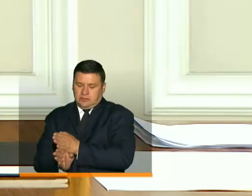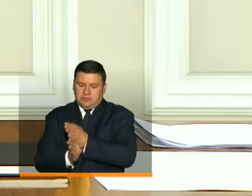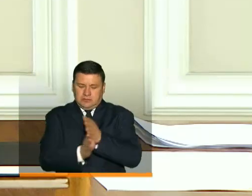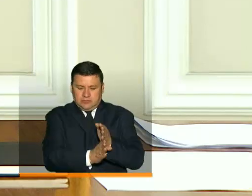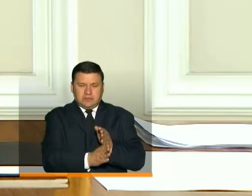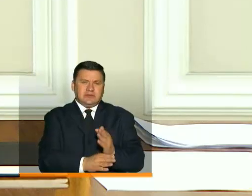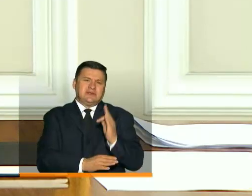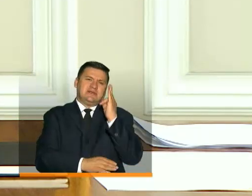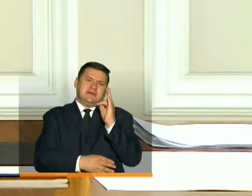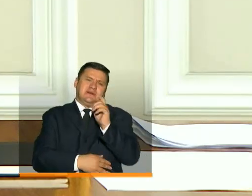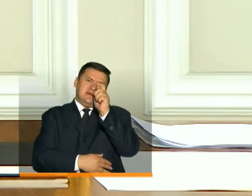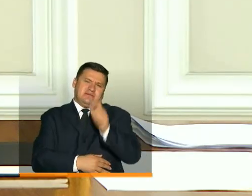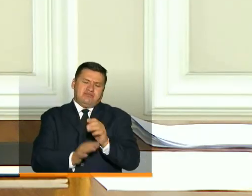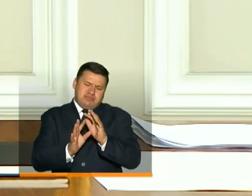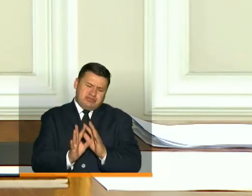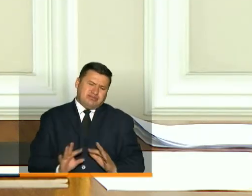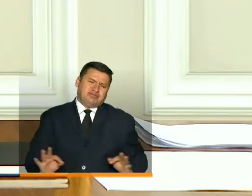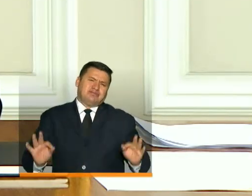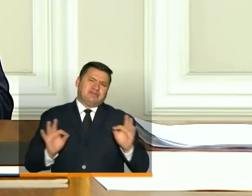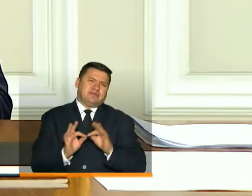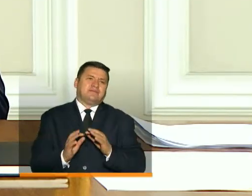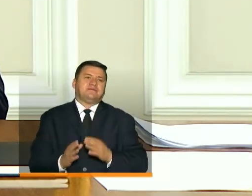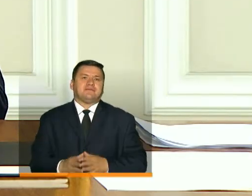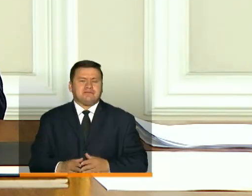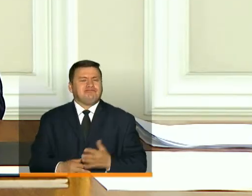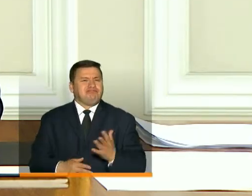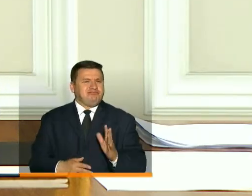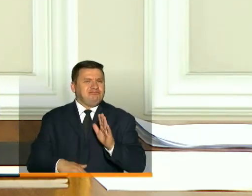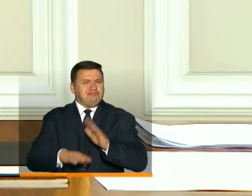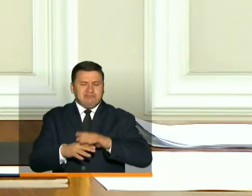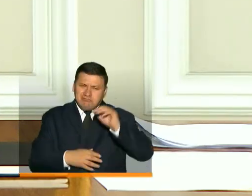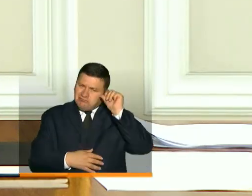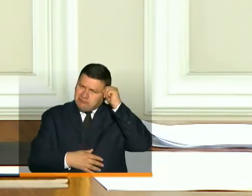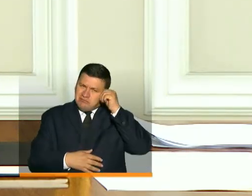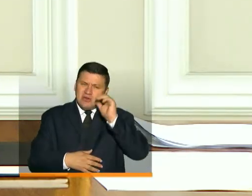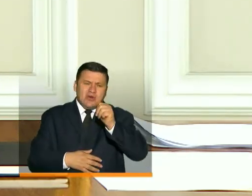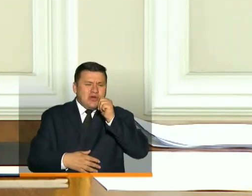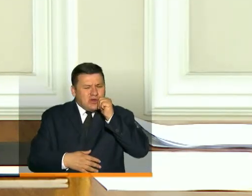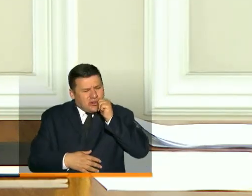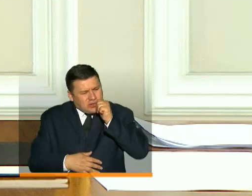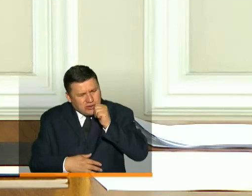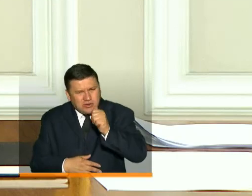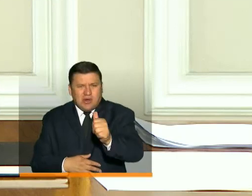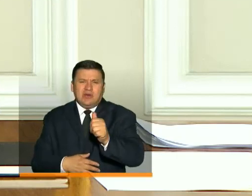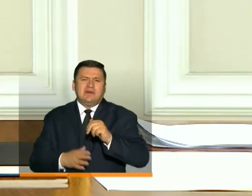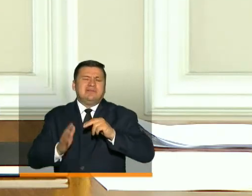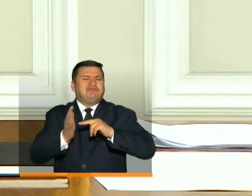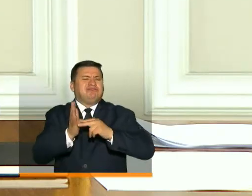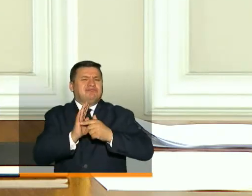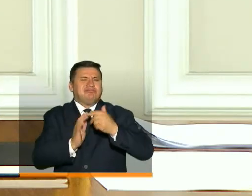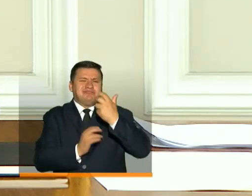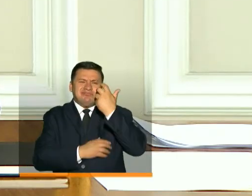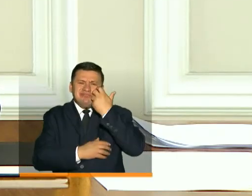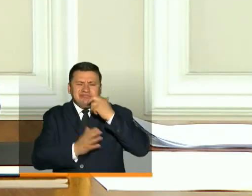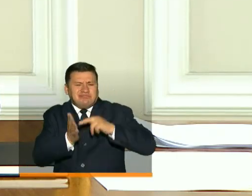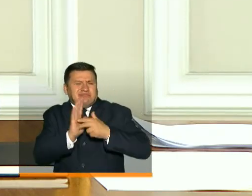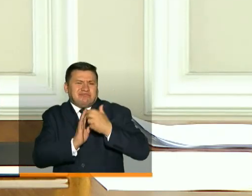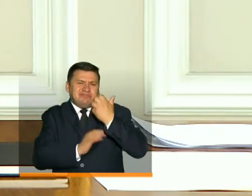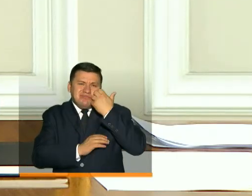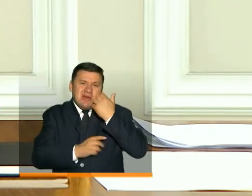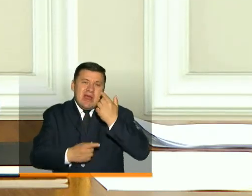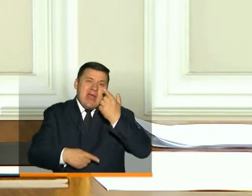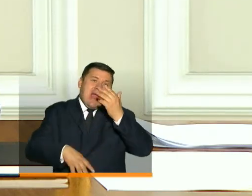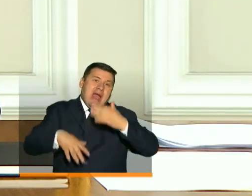Este testimonio es bien importante porque hay que recordar todos los días lo que significa esta enfermedad. A